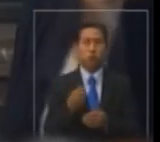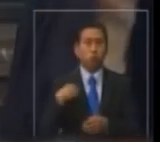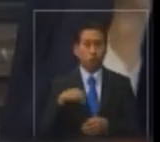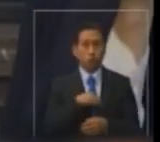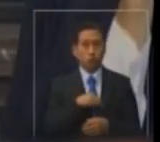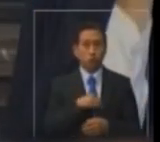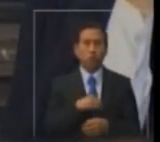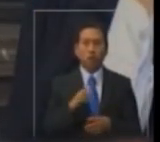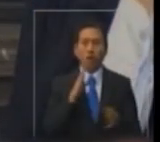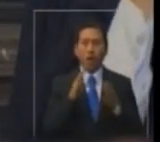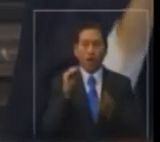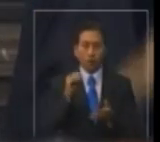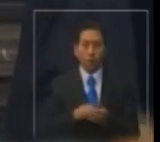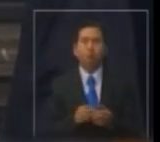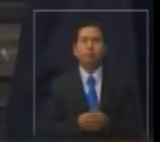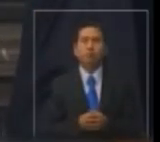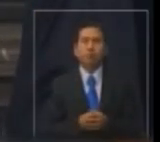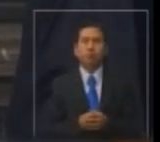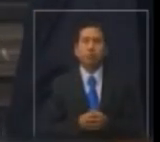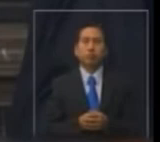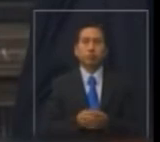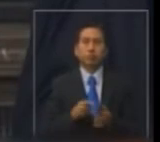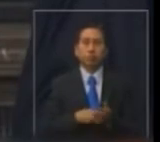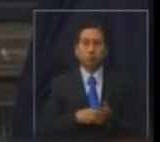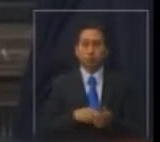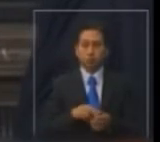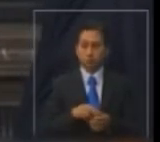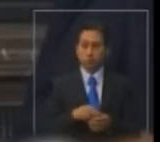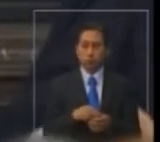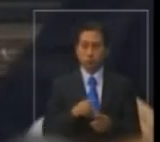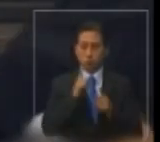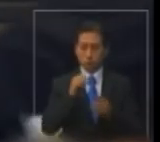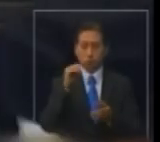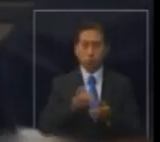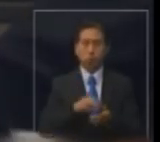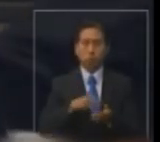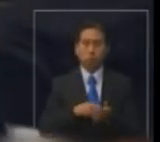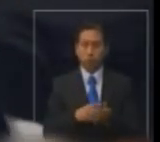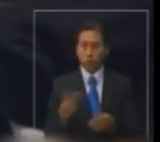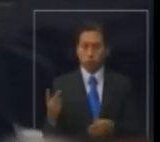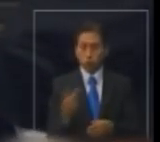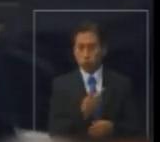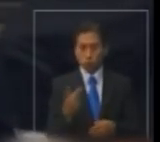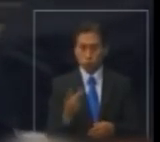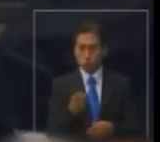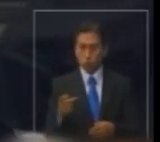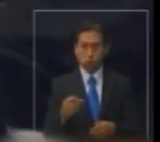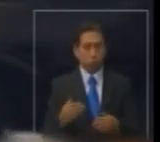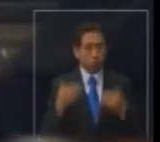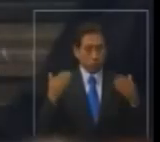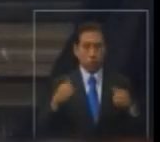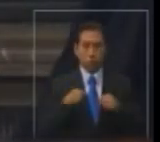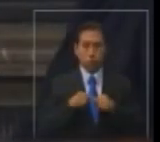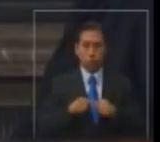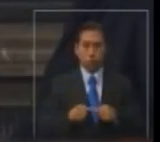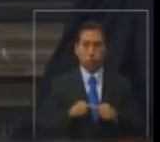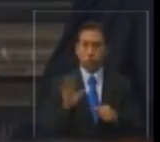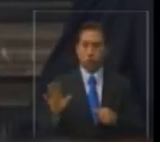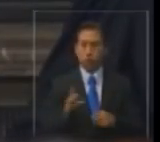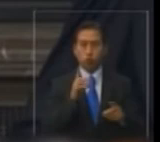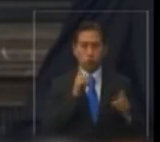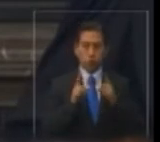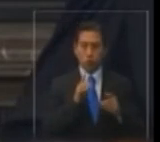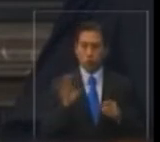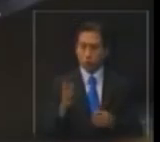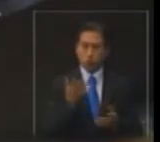manifiesta que no se ha de entender que su fallo impida a las partes la continuación de su diálogo y